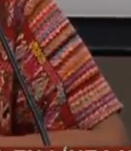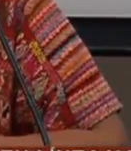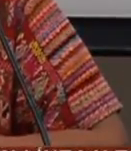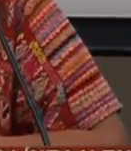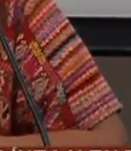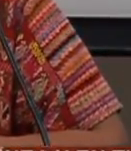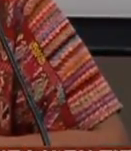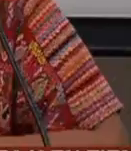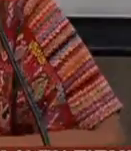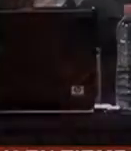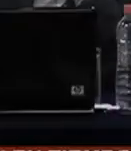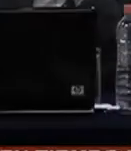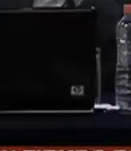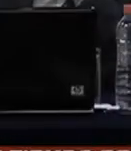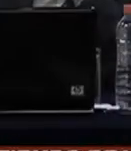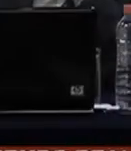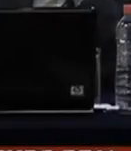país.